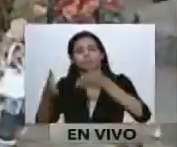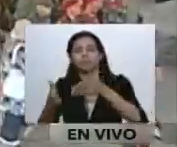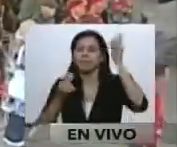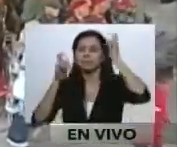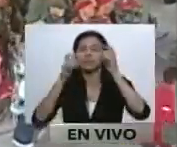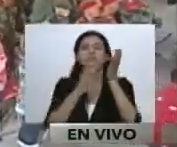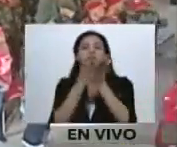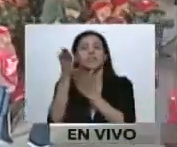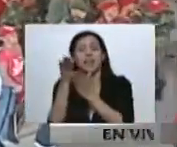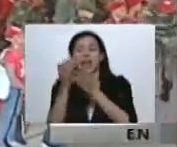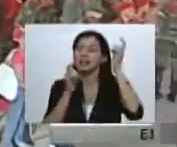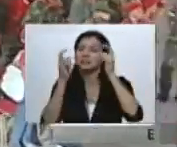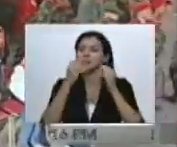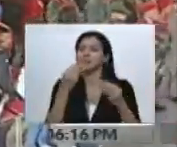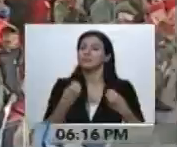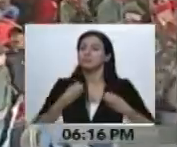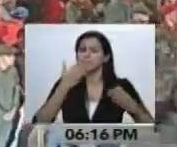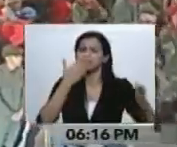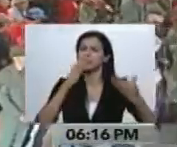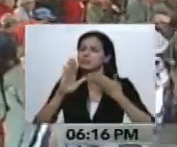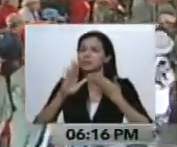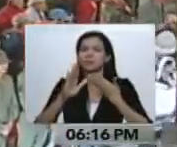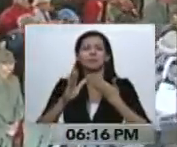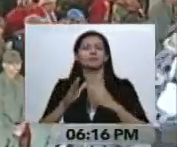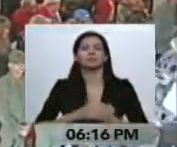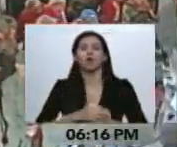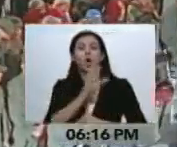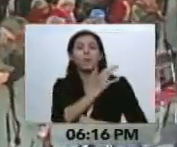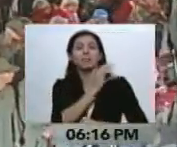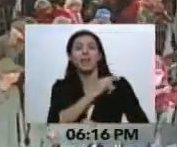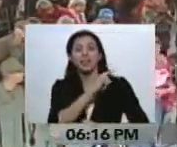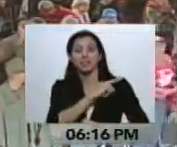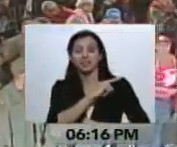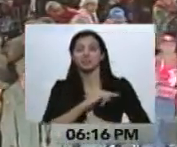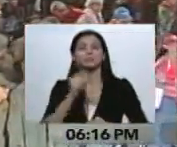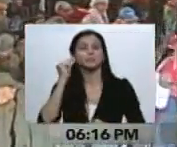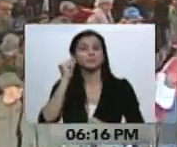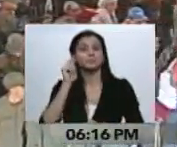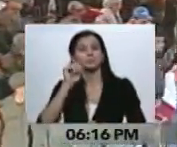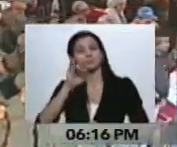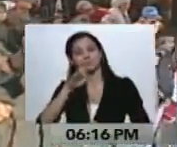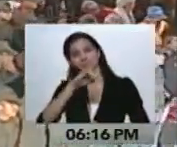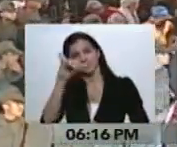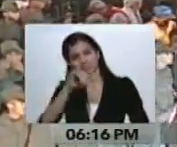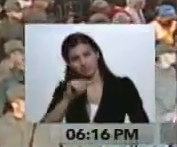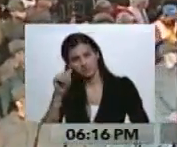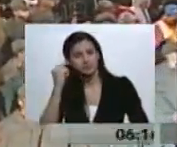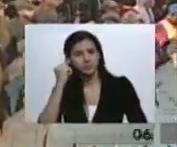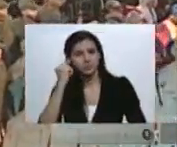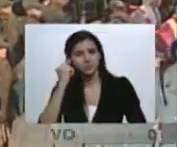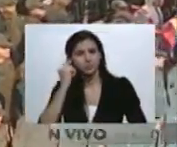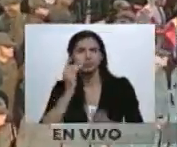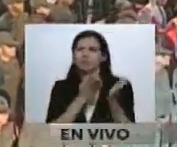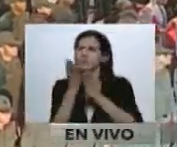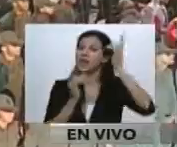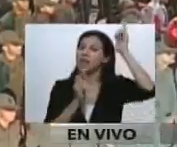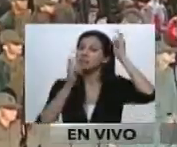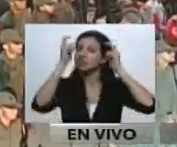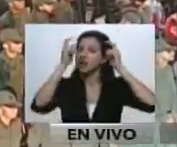Chávez. Vivirás para siempre, comandante. Tirsa Martínez, leales a Chávez.